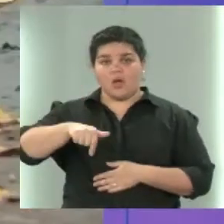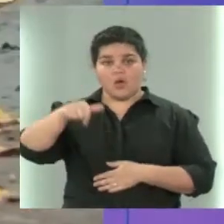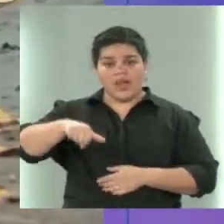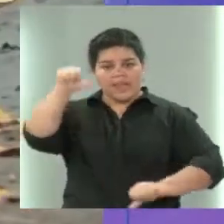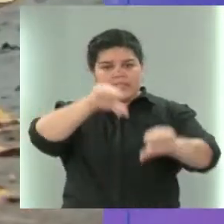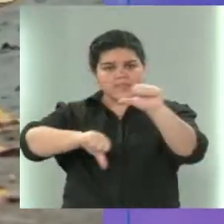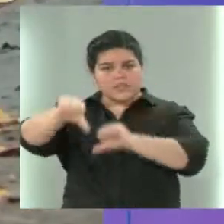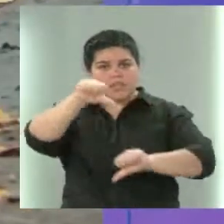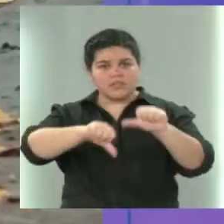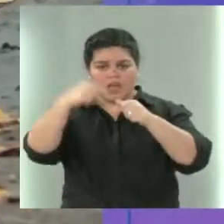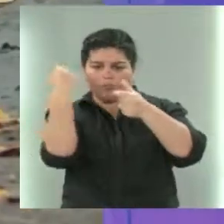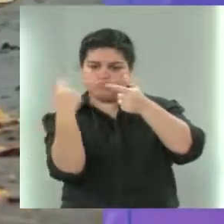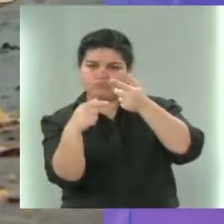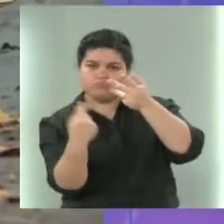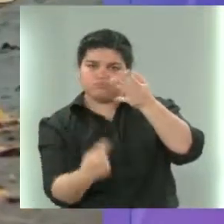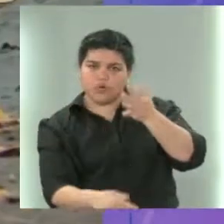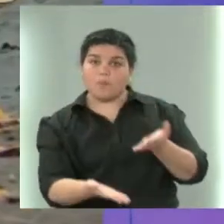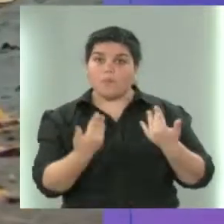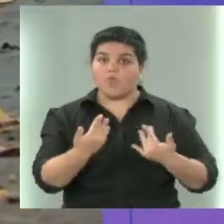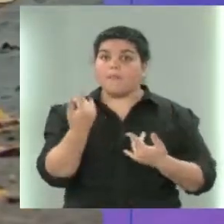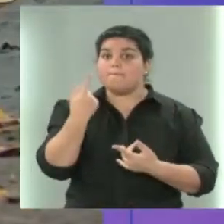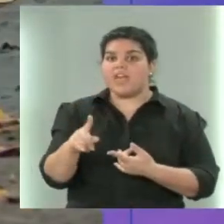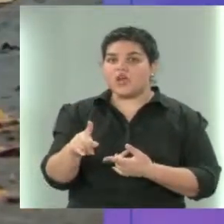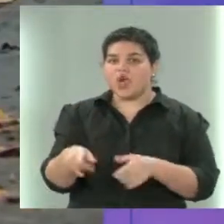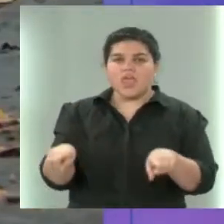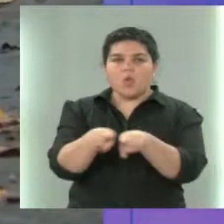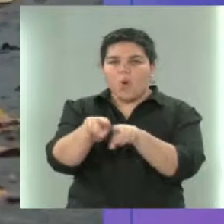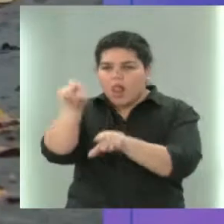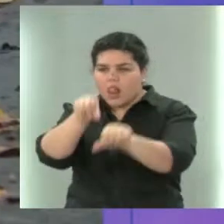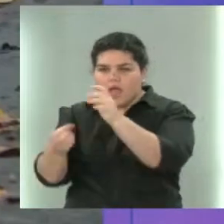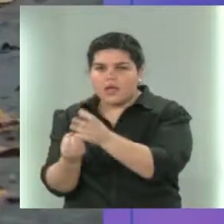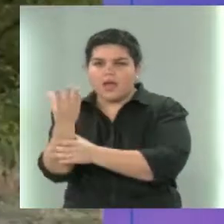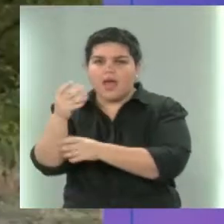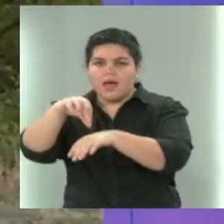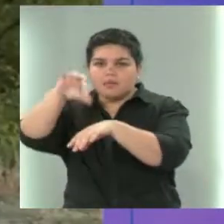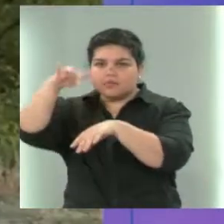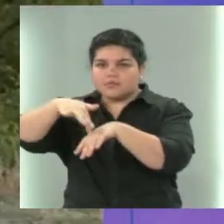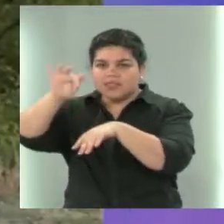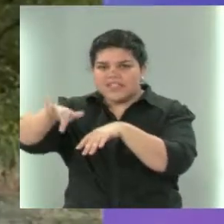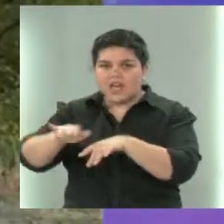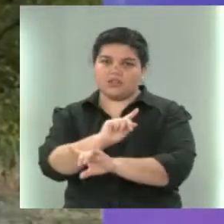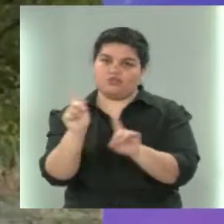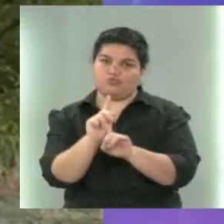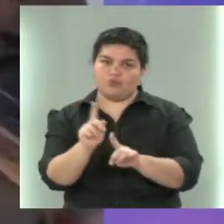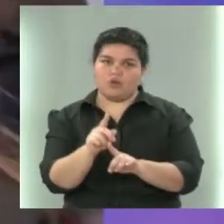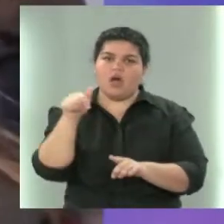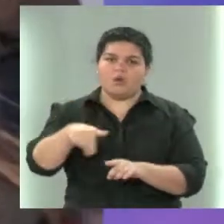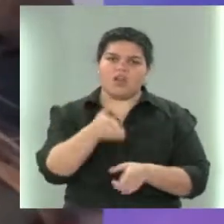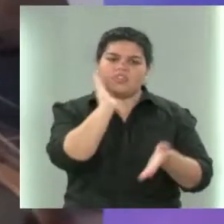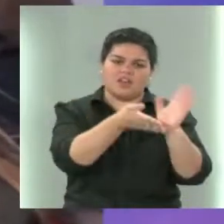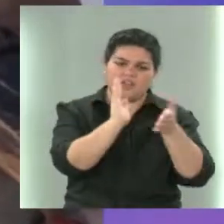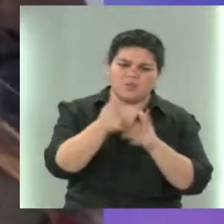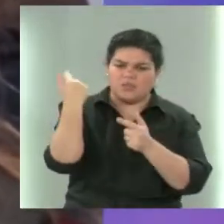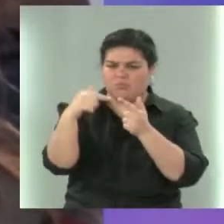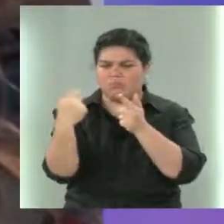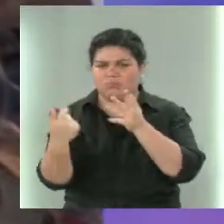hacer muchas cosas, pero no puede replicar la sangre. Hay quienes viajan desde muy lejos para distintos tipos de tratamientos y la